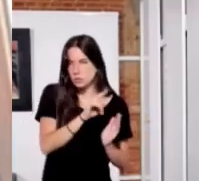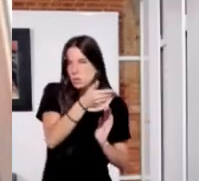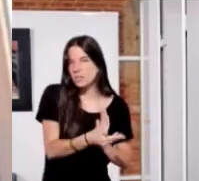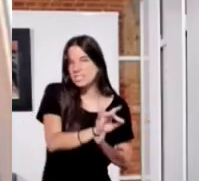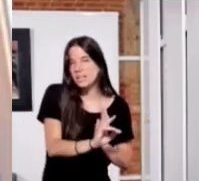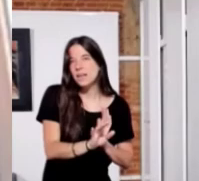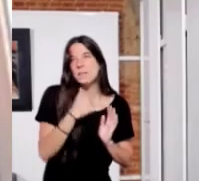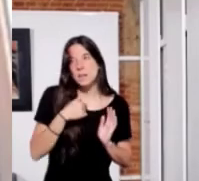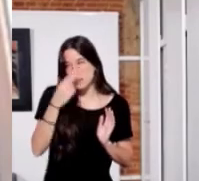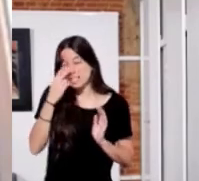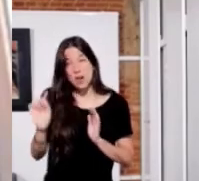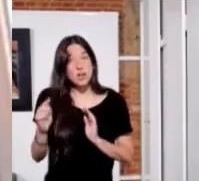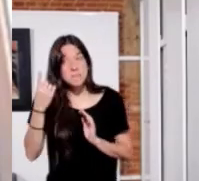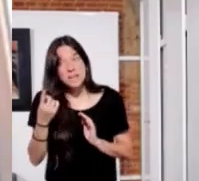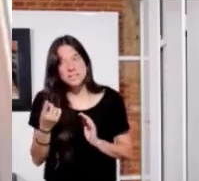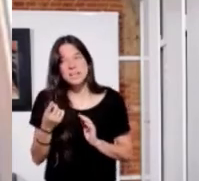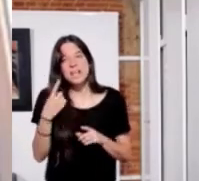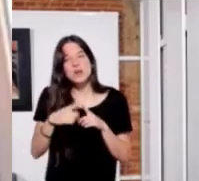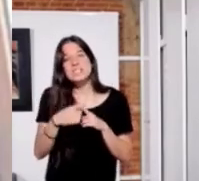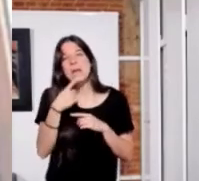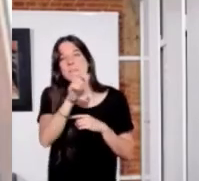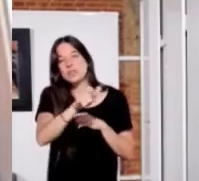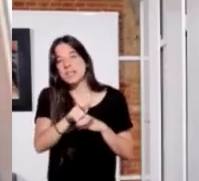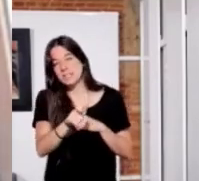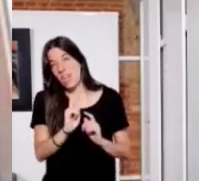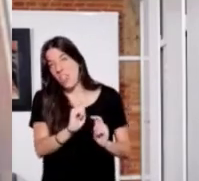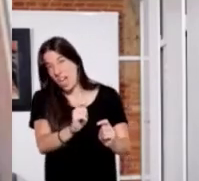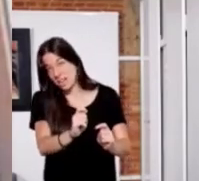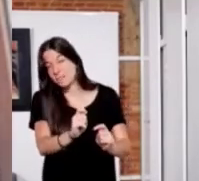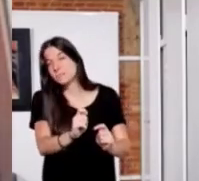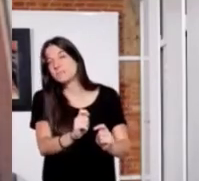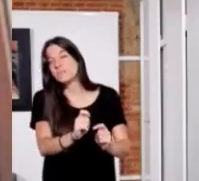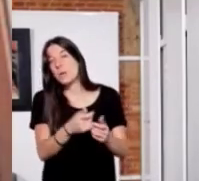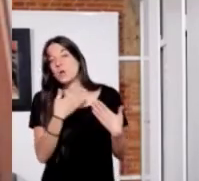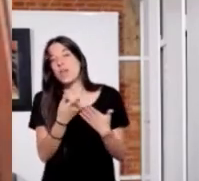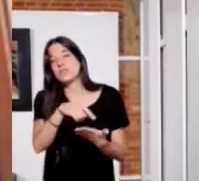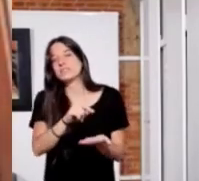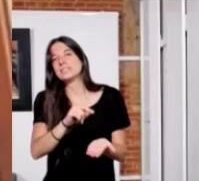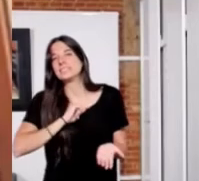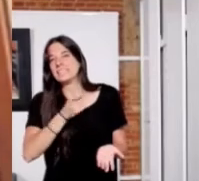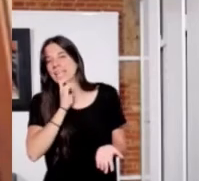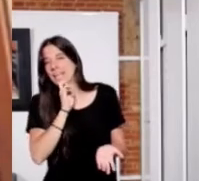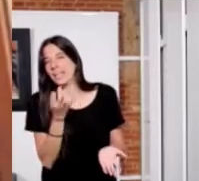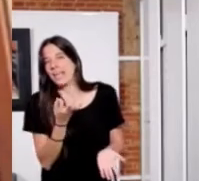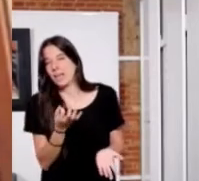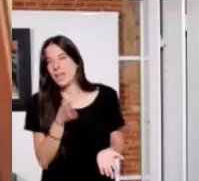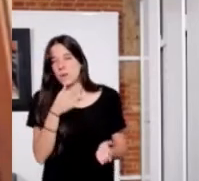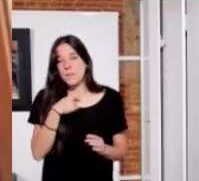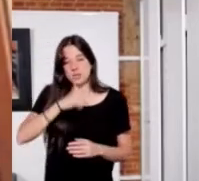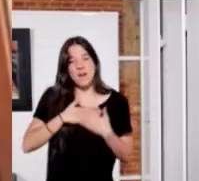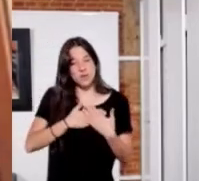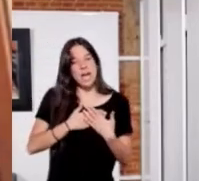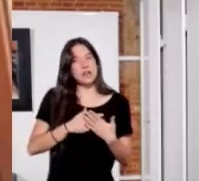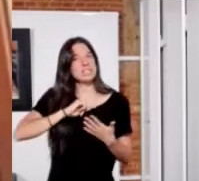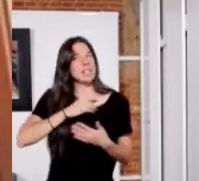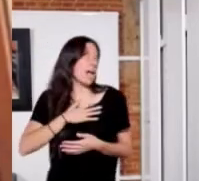mucho más, sobre todo, qué dicen los destinatarios del voluntariado. Que el voluntariado esté encantado de ser voluntario, pues fantástico,